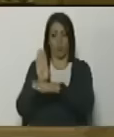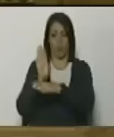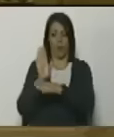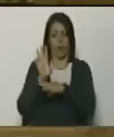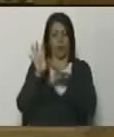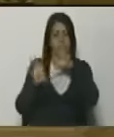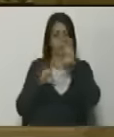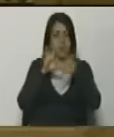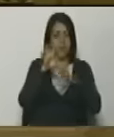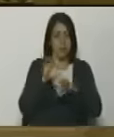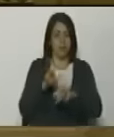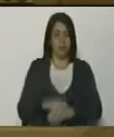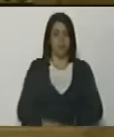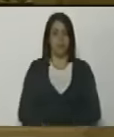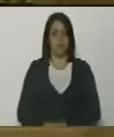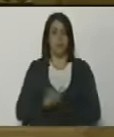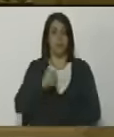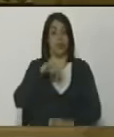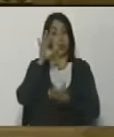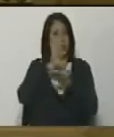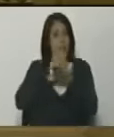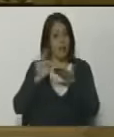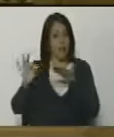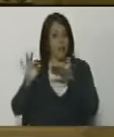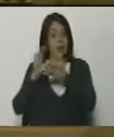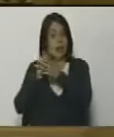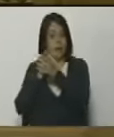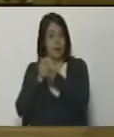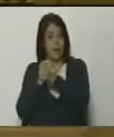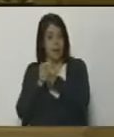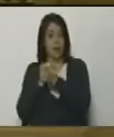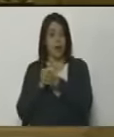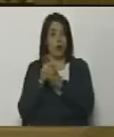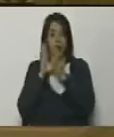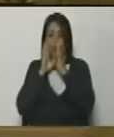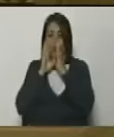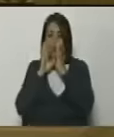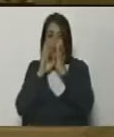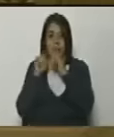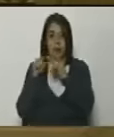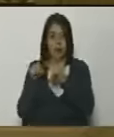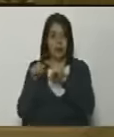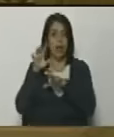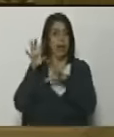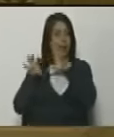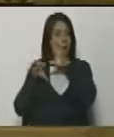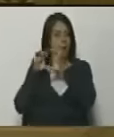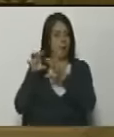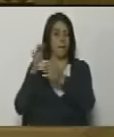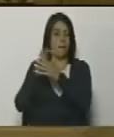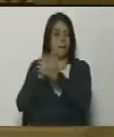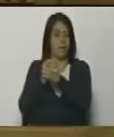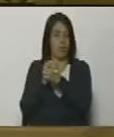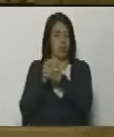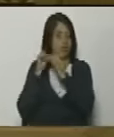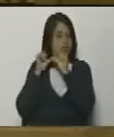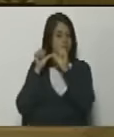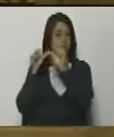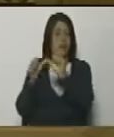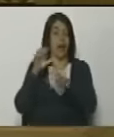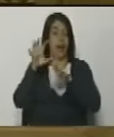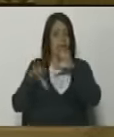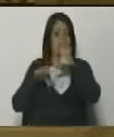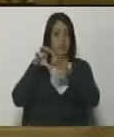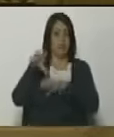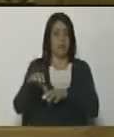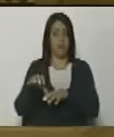y cuidadoras. Son nuestros fieles compañeros, nuestros confidentes y nuestros amigos incondicionales. Los animales